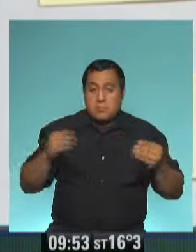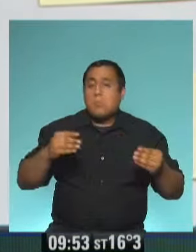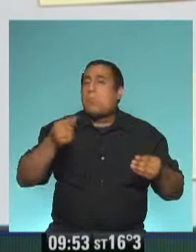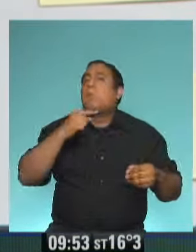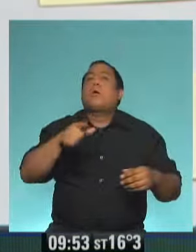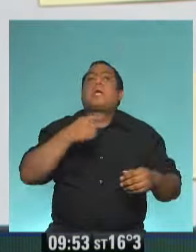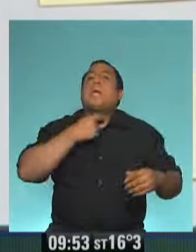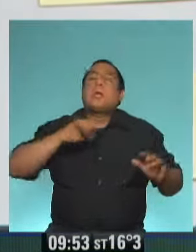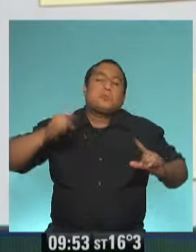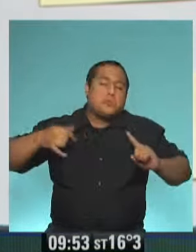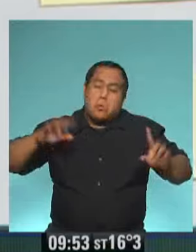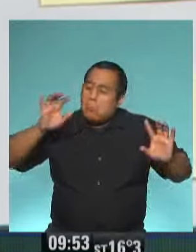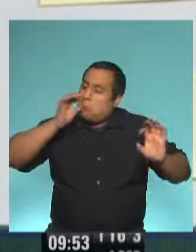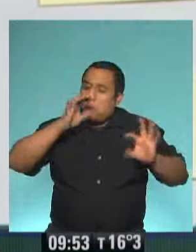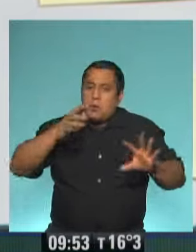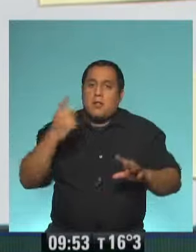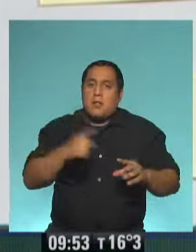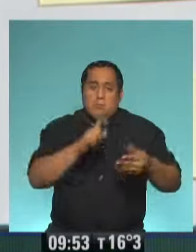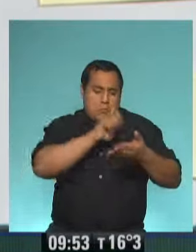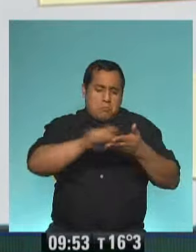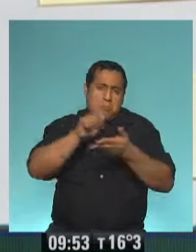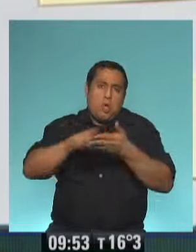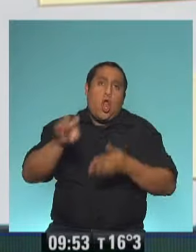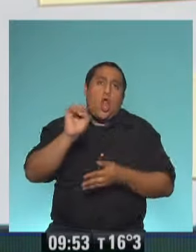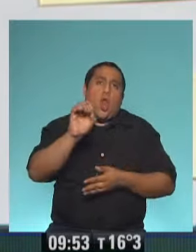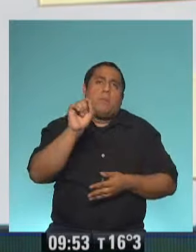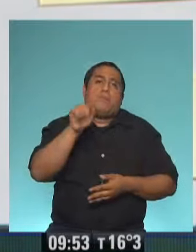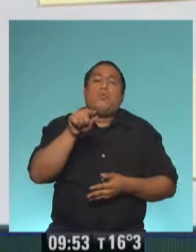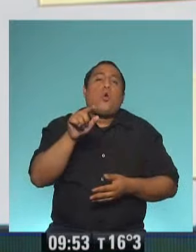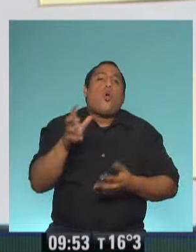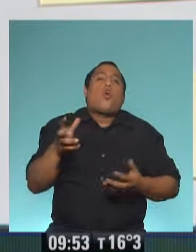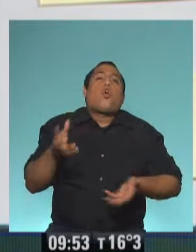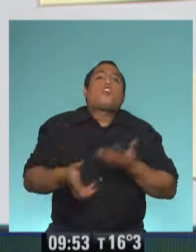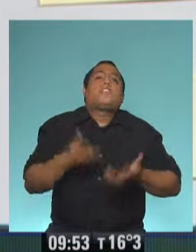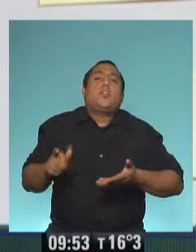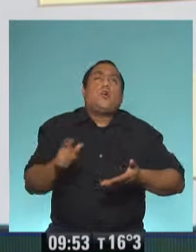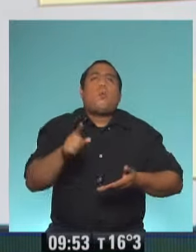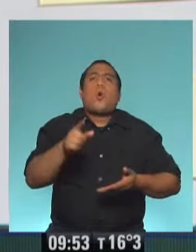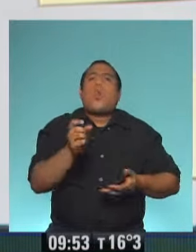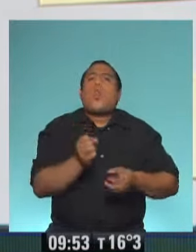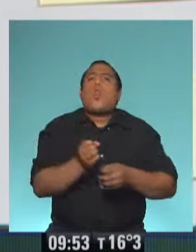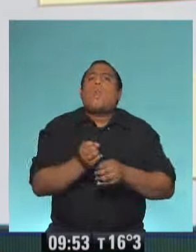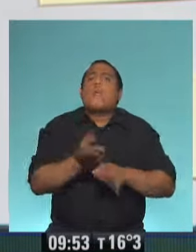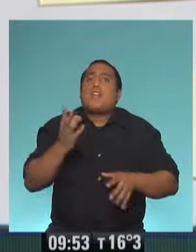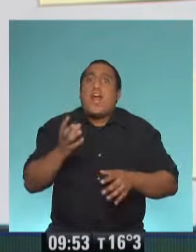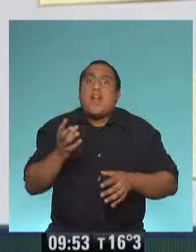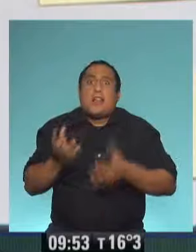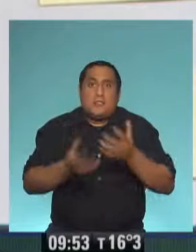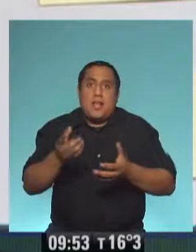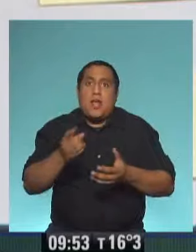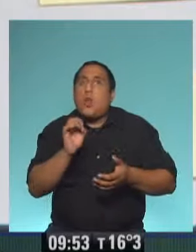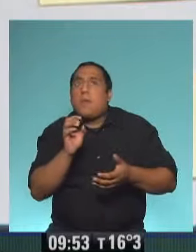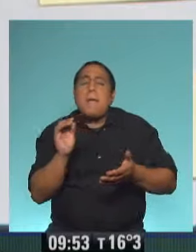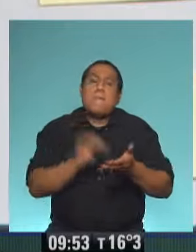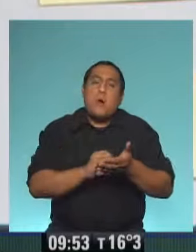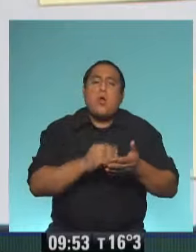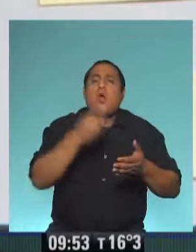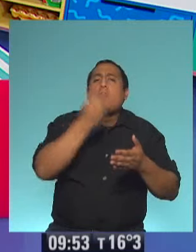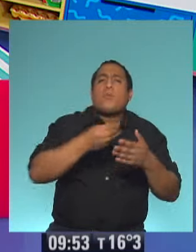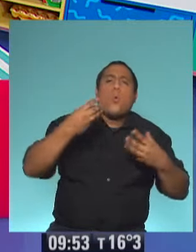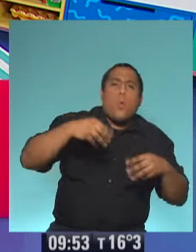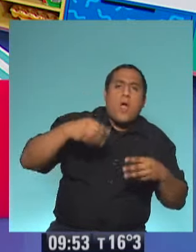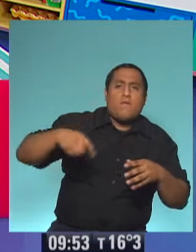cada uno lo hace como le guste, le pueden escribir su nombre de cocinero o de cocinera, ah, le bueno. pueden dibujar unos huevos, un batidor, lo que